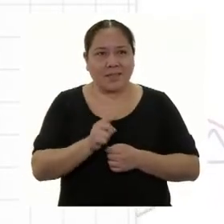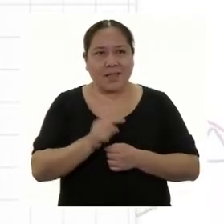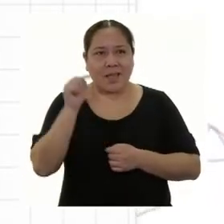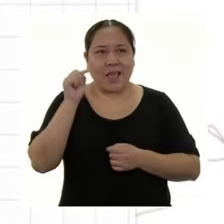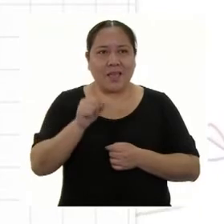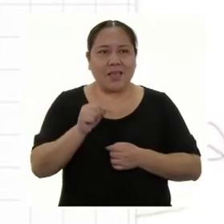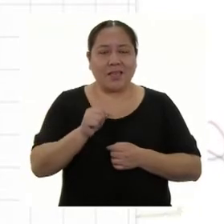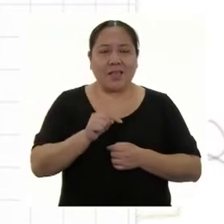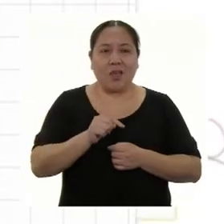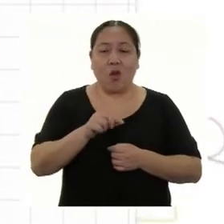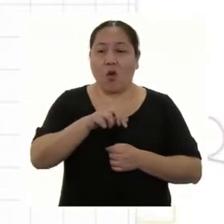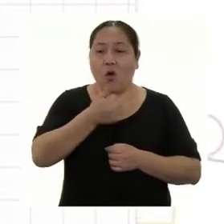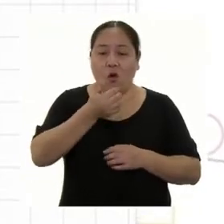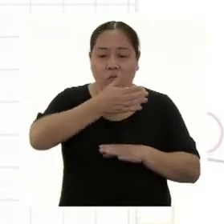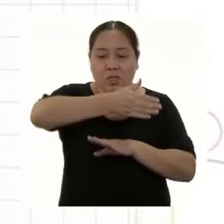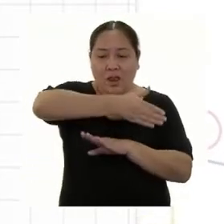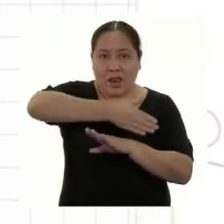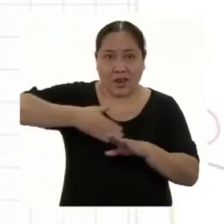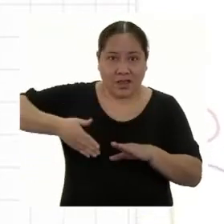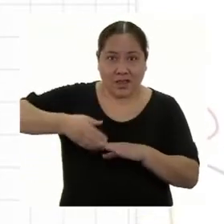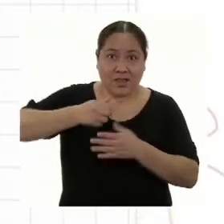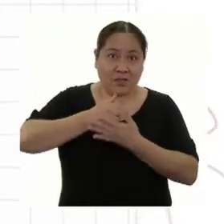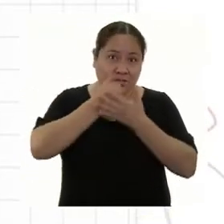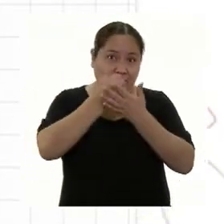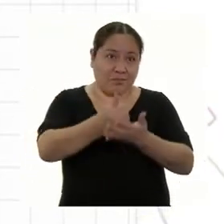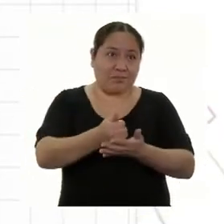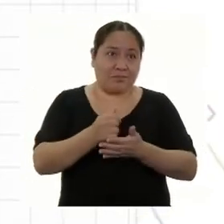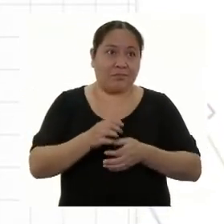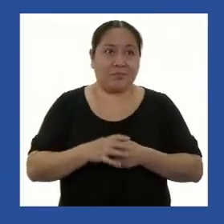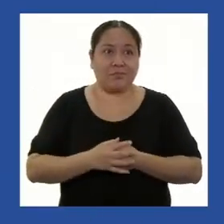o línea notable que nos podría ayudar.